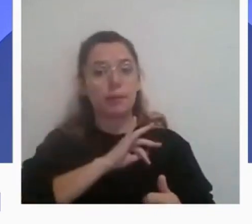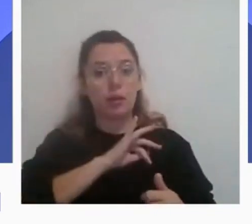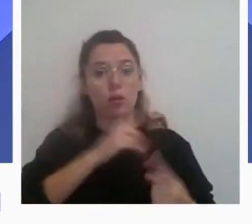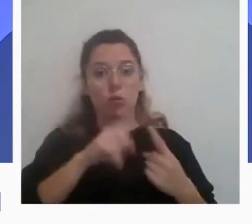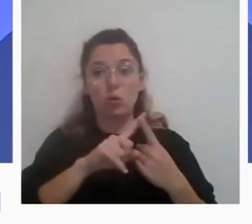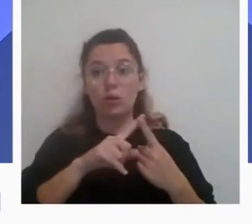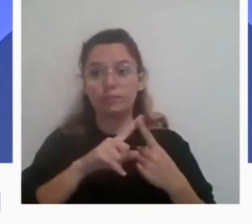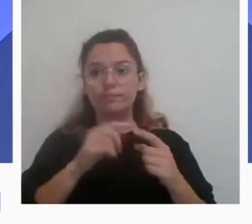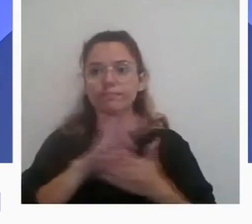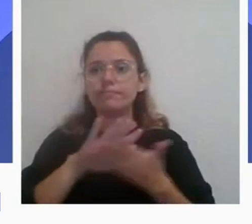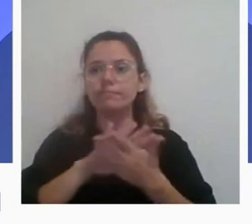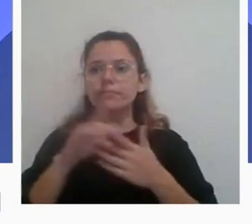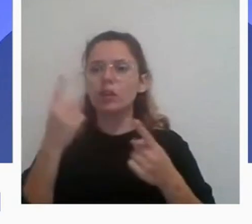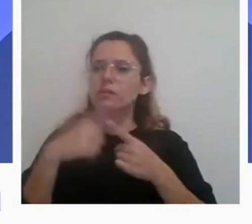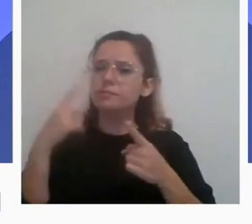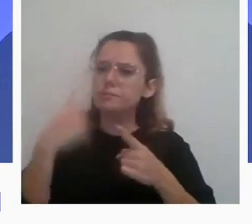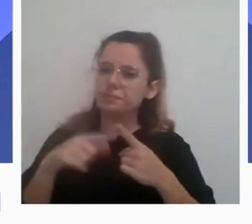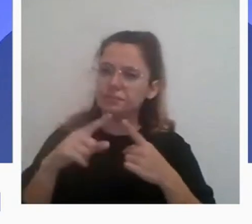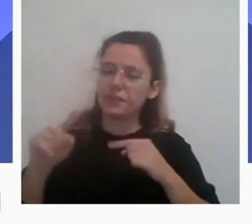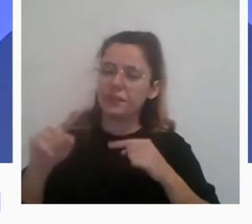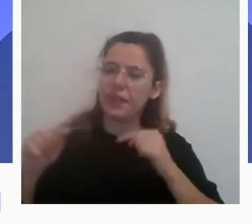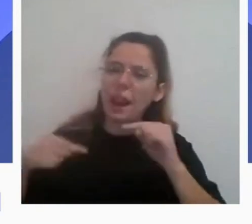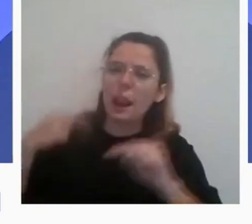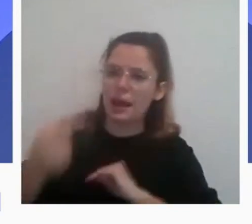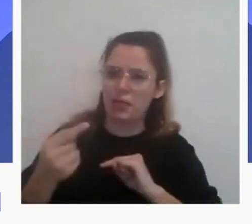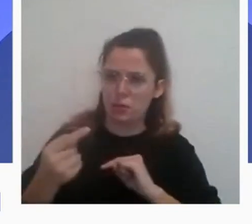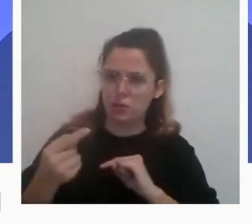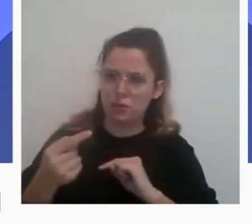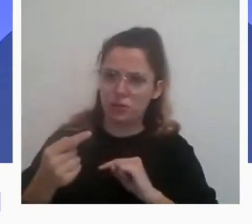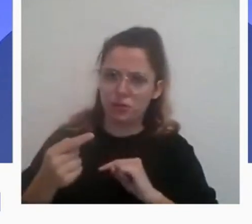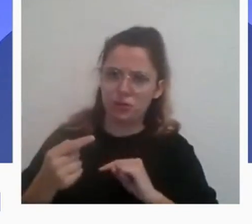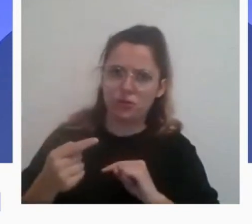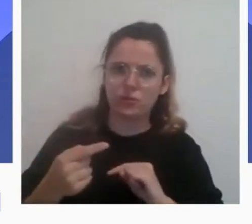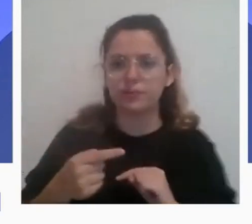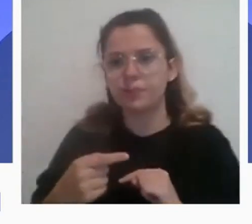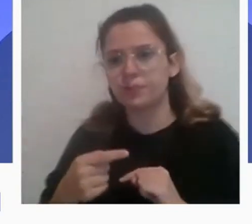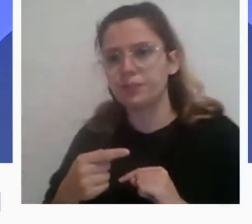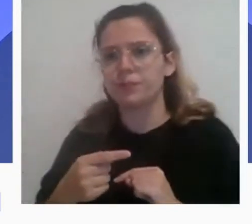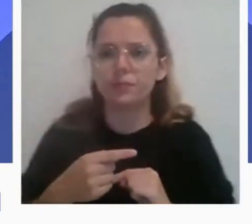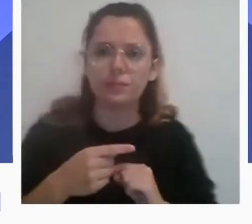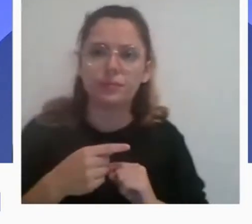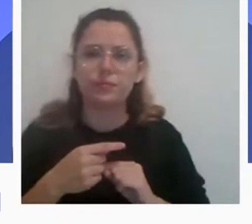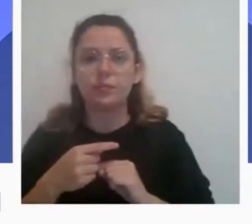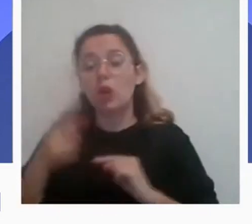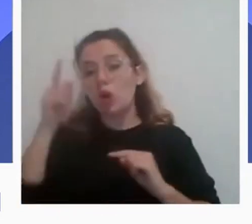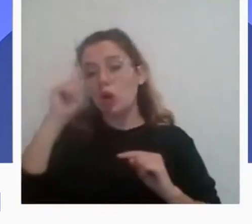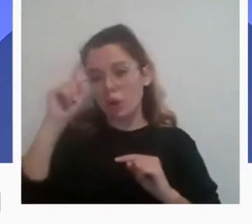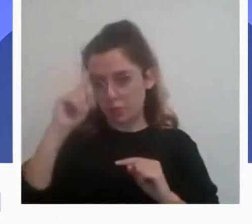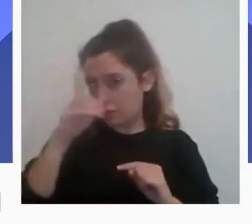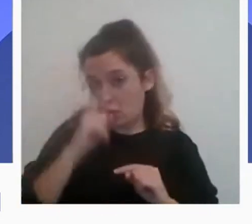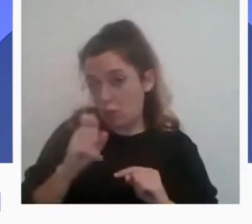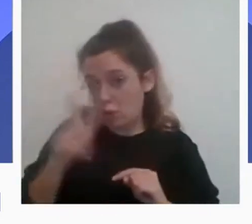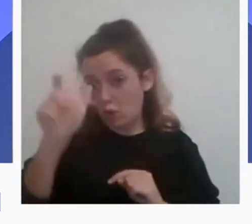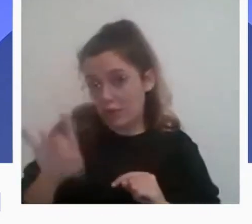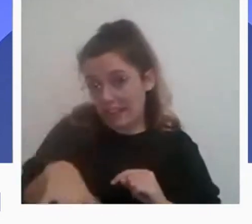legado. Para él era importante, para él o para ella, porque eran 9 muchos y ahora mismo no recuerdo específicamente quién era, hablaba del